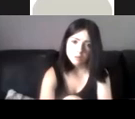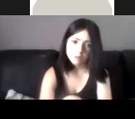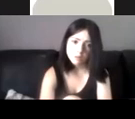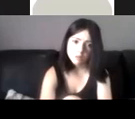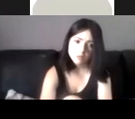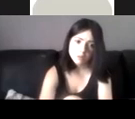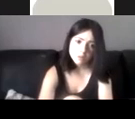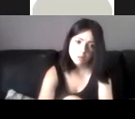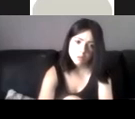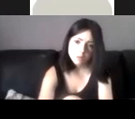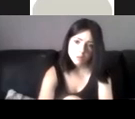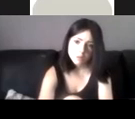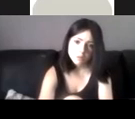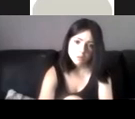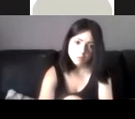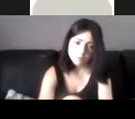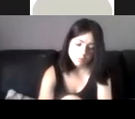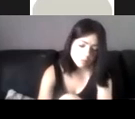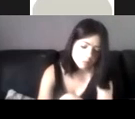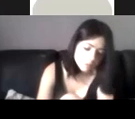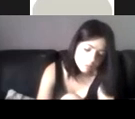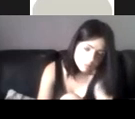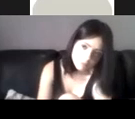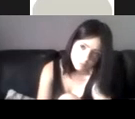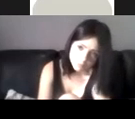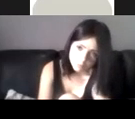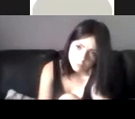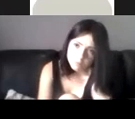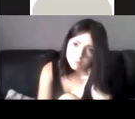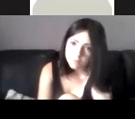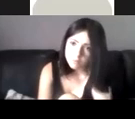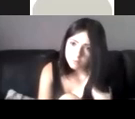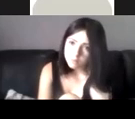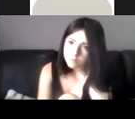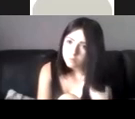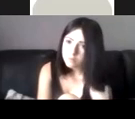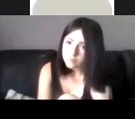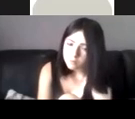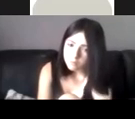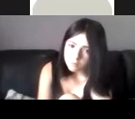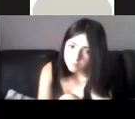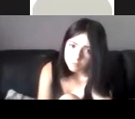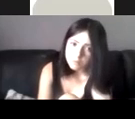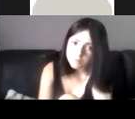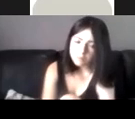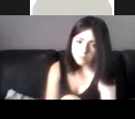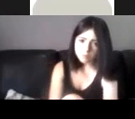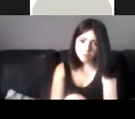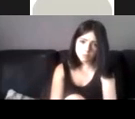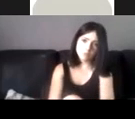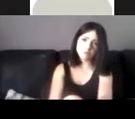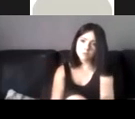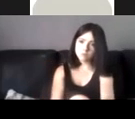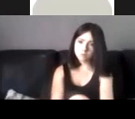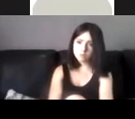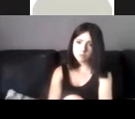través del video, que de la misma lectura de la noticia. La redacción de las cosas se está bajando mucho, ya que la